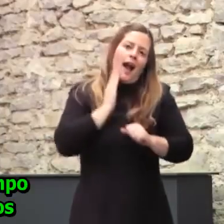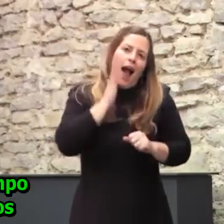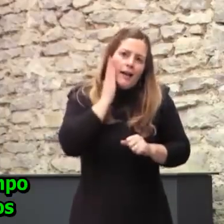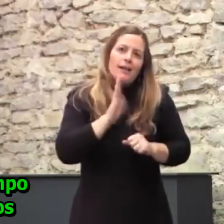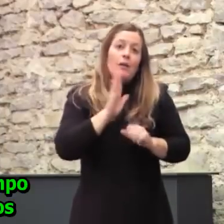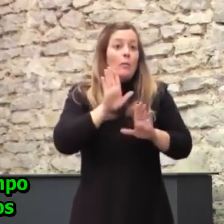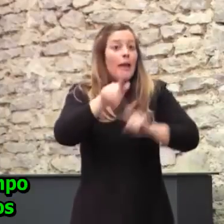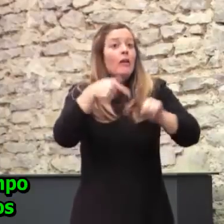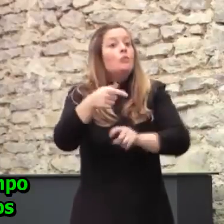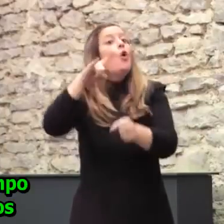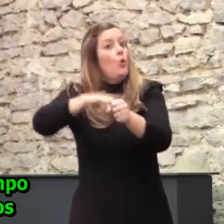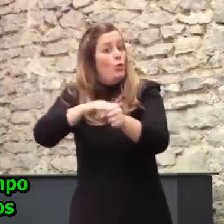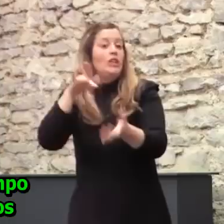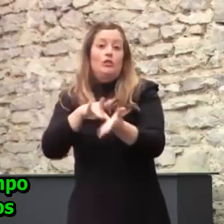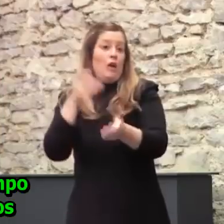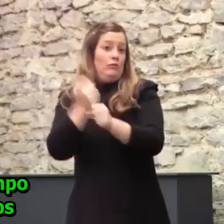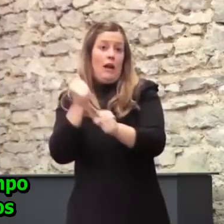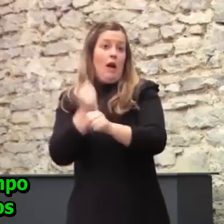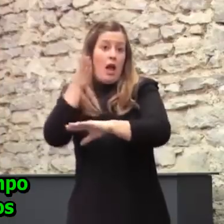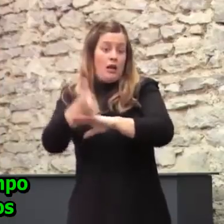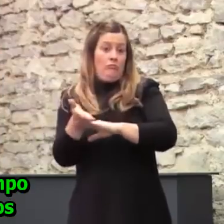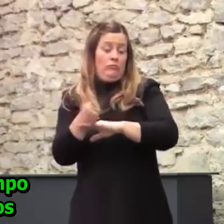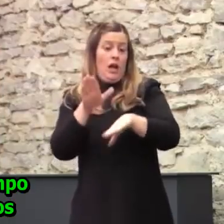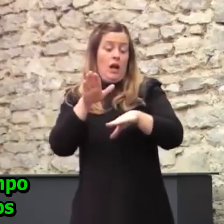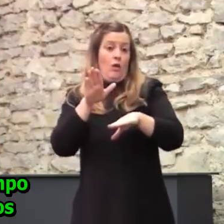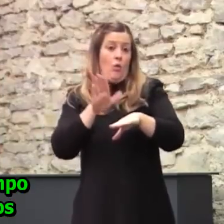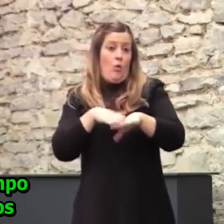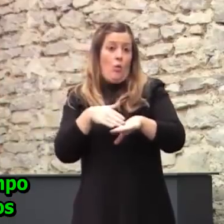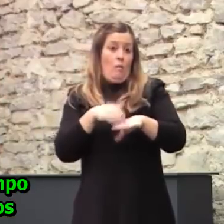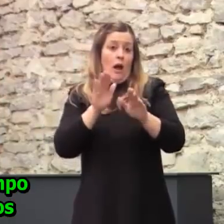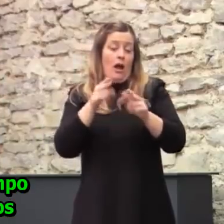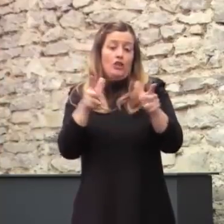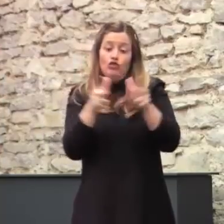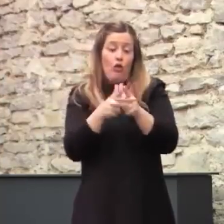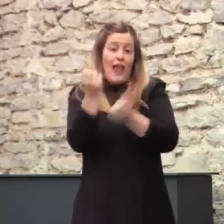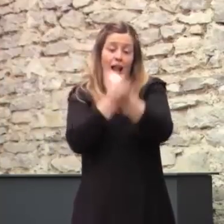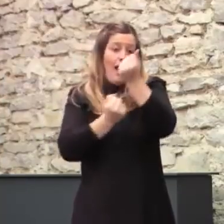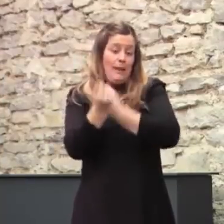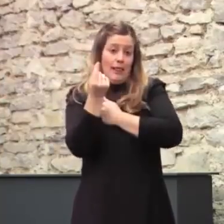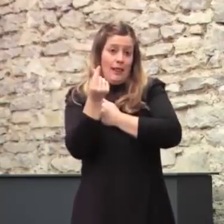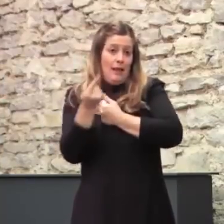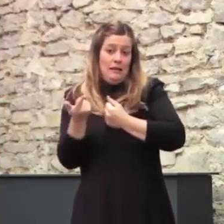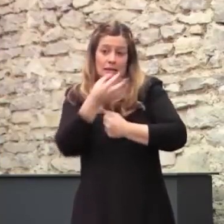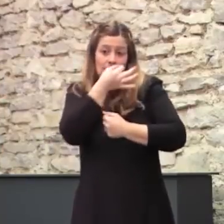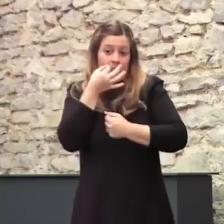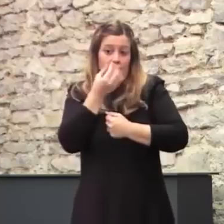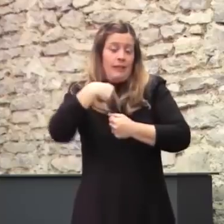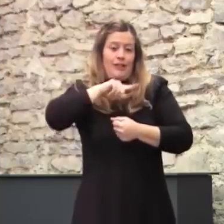O sea, el capitalismo no permite tiempo para procesar nuestros sentimientos ni para disfrutarlos